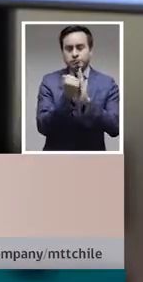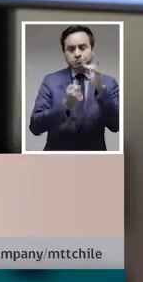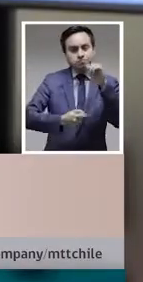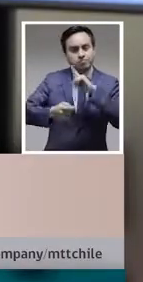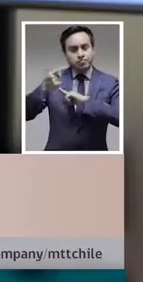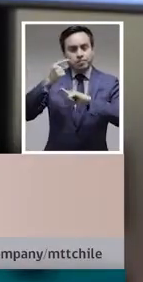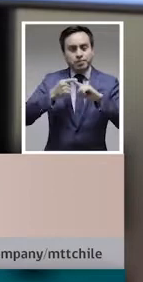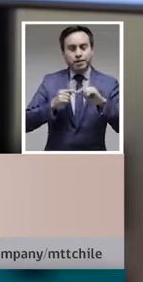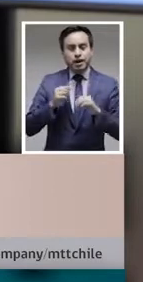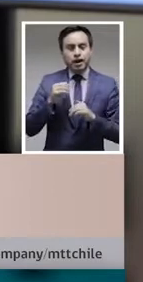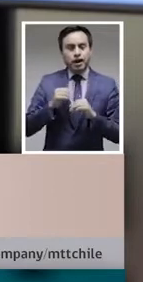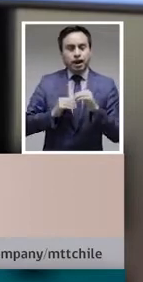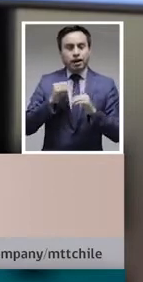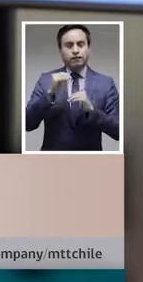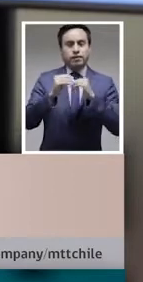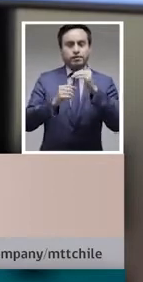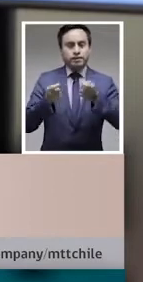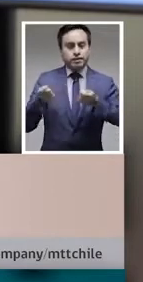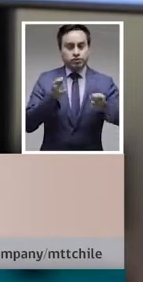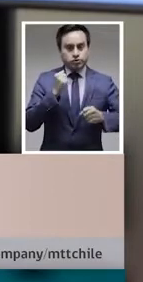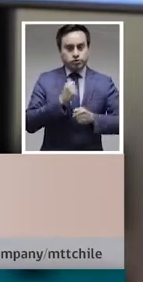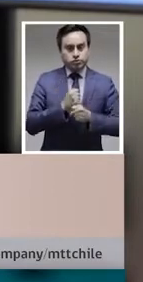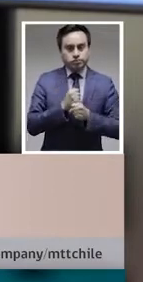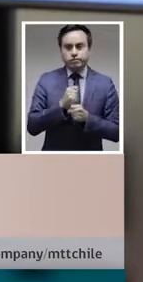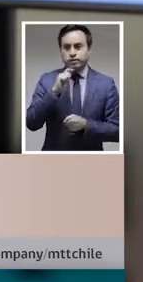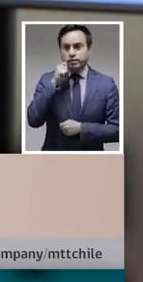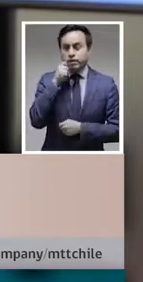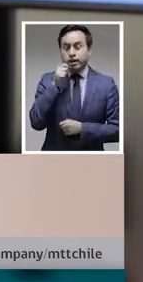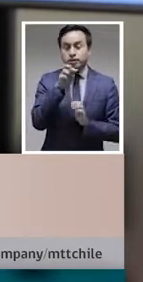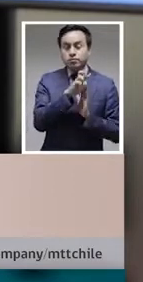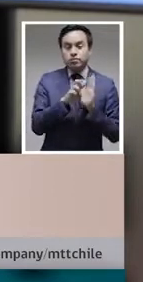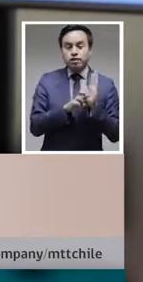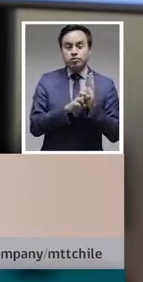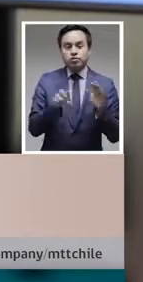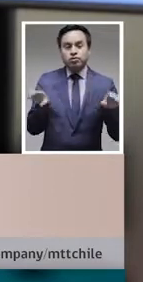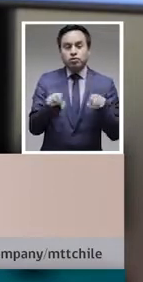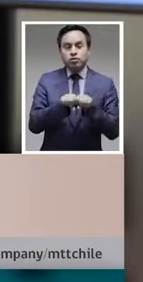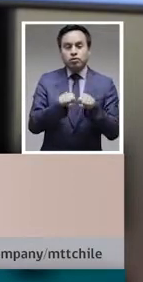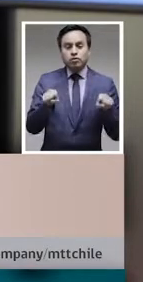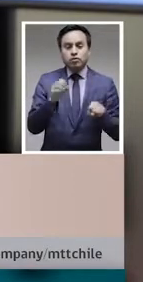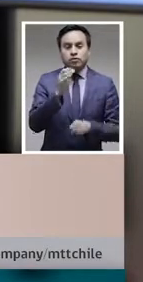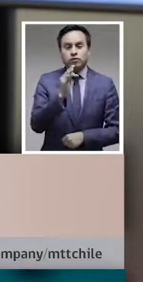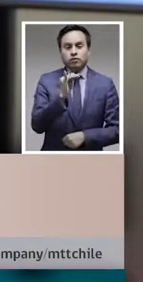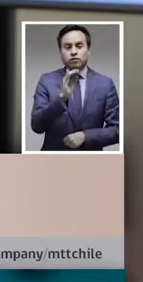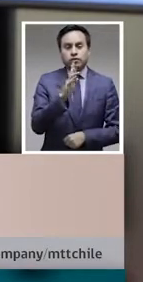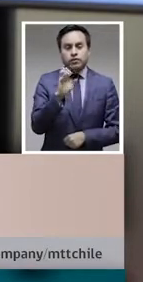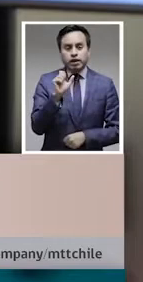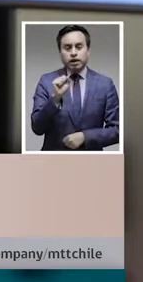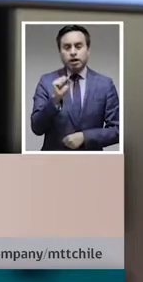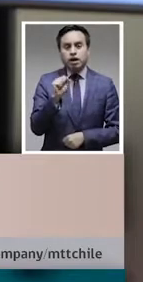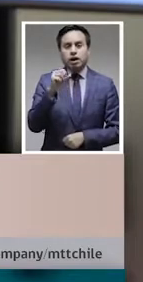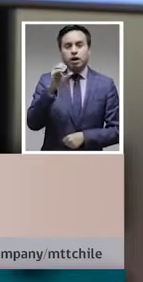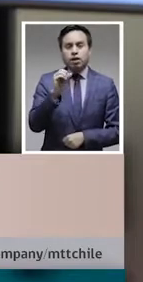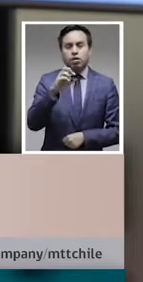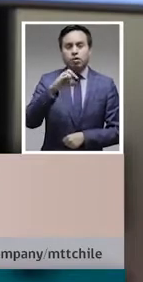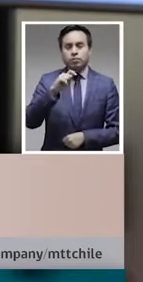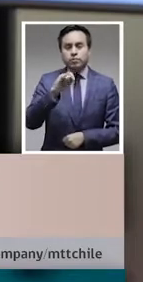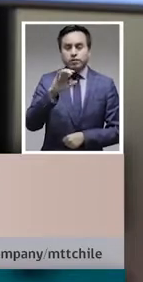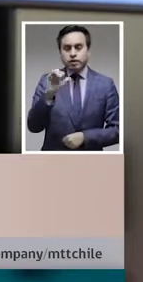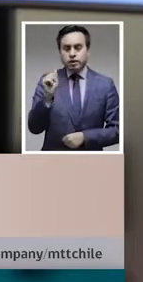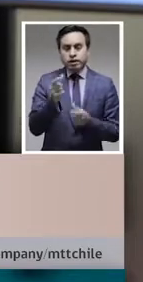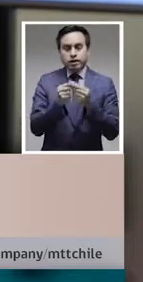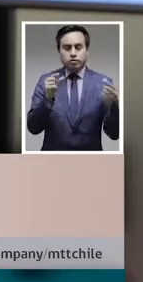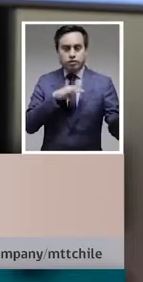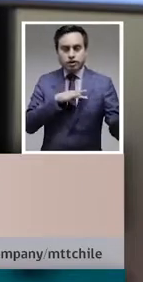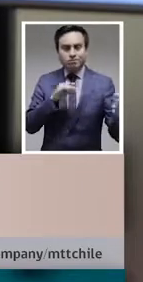de avance en este periodo de gestión es el proyecto de fibra óptica nacional. Hasta ahora,